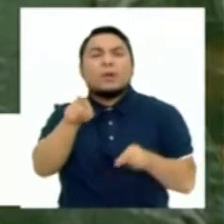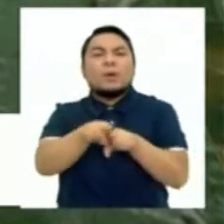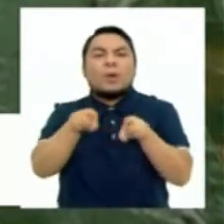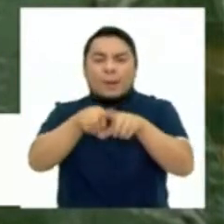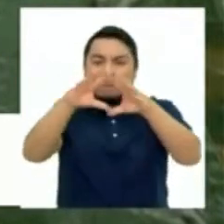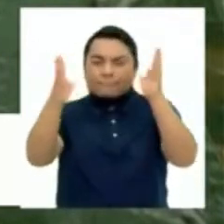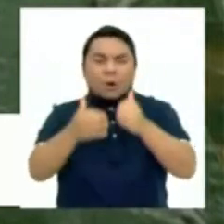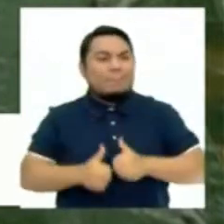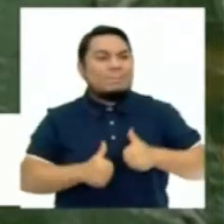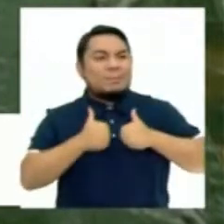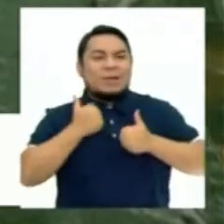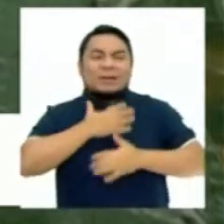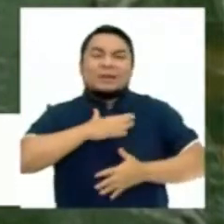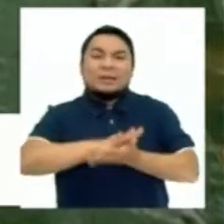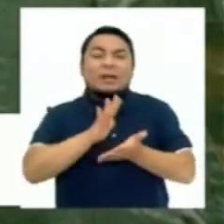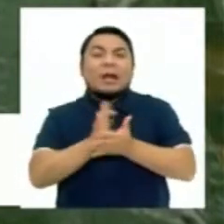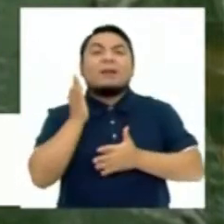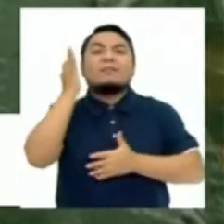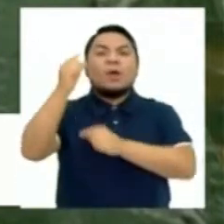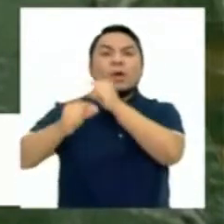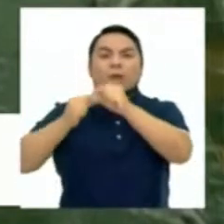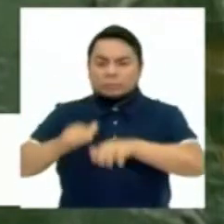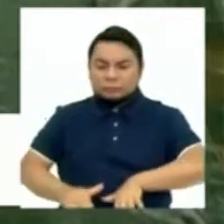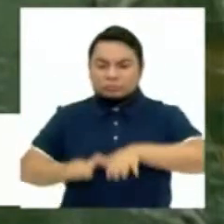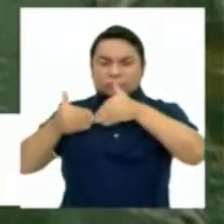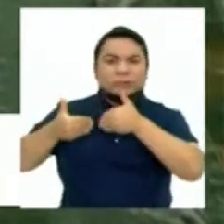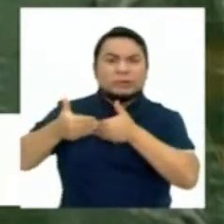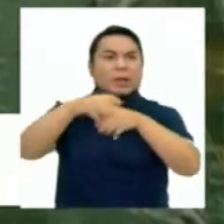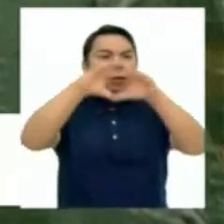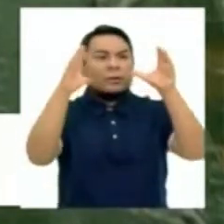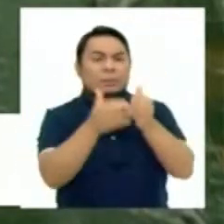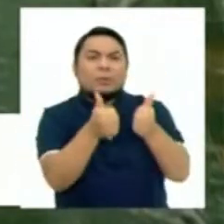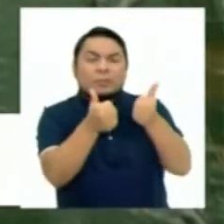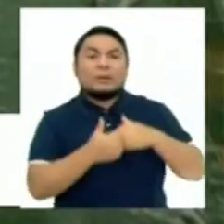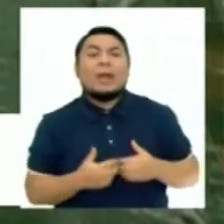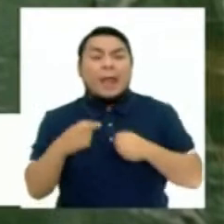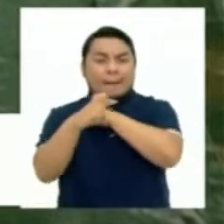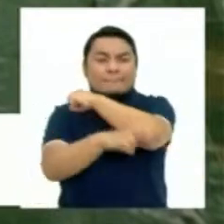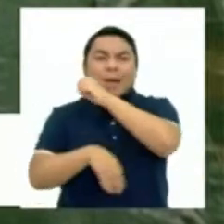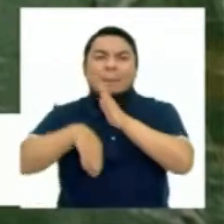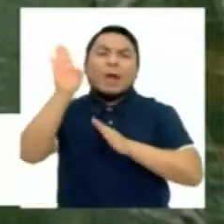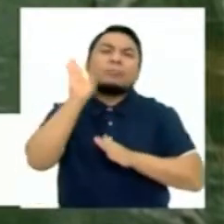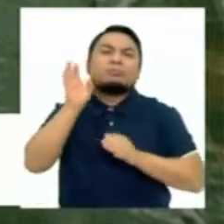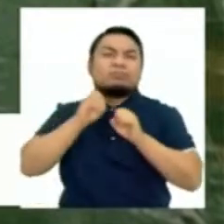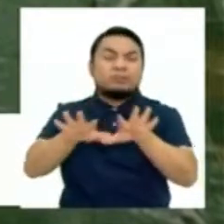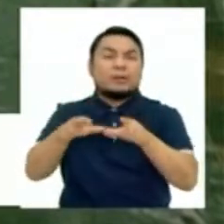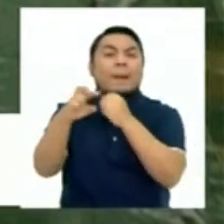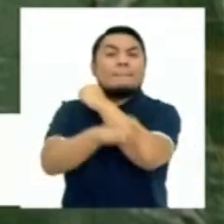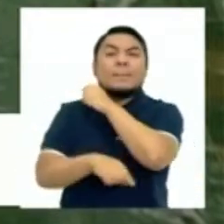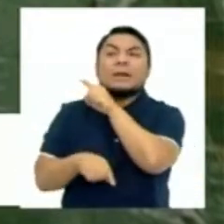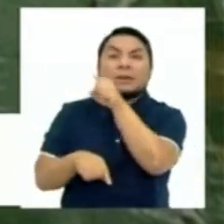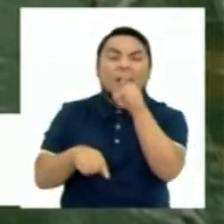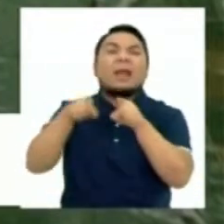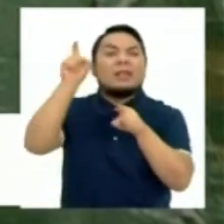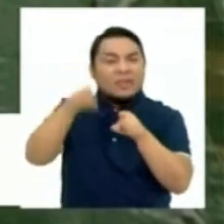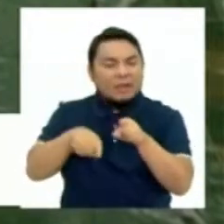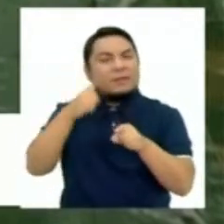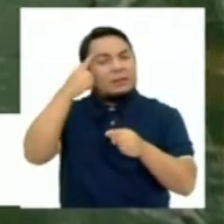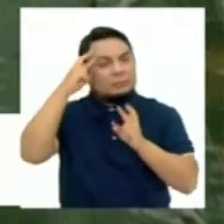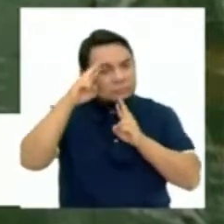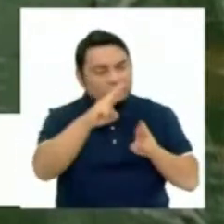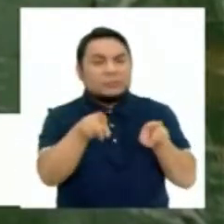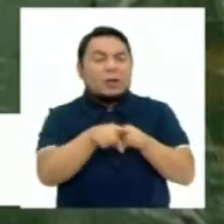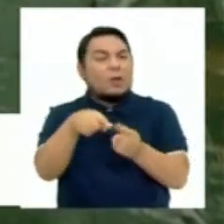mundo habitable para las futuras generaciones. Los países que más contaminan deben cumplir imperativamente